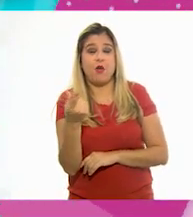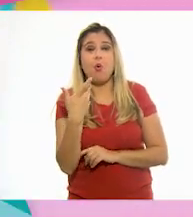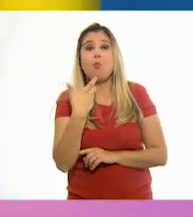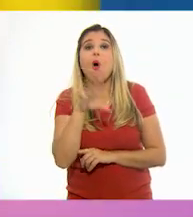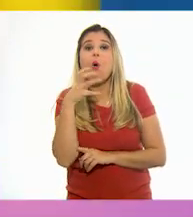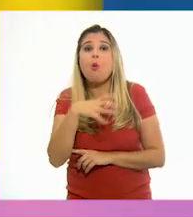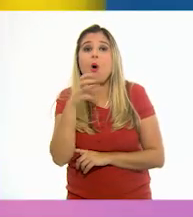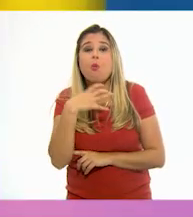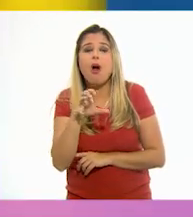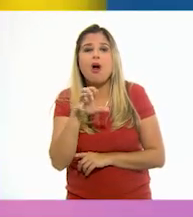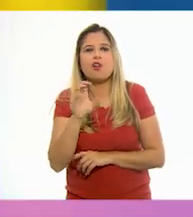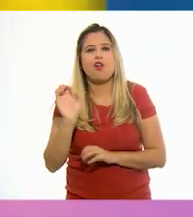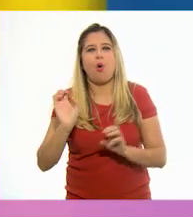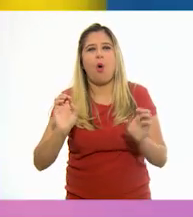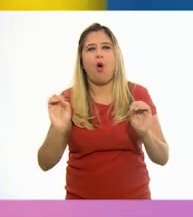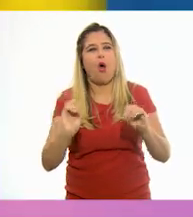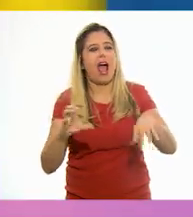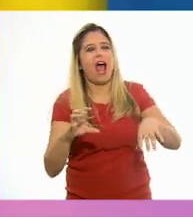ladra, no muerde.